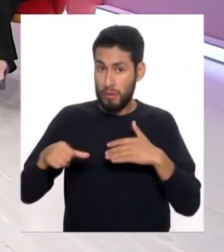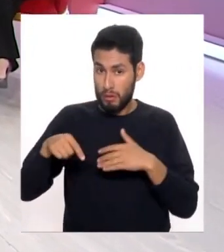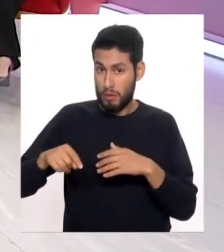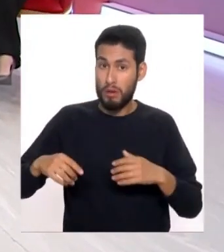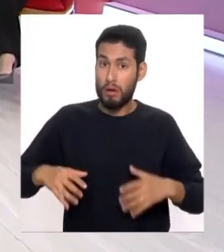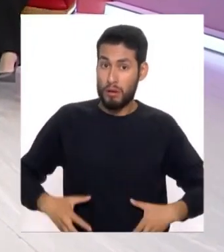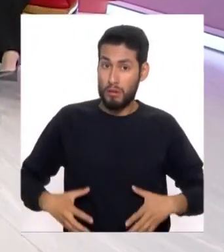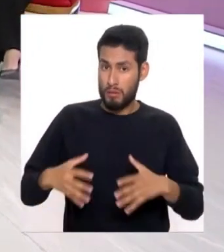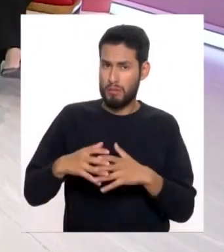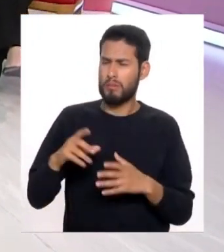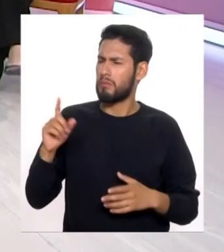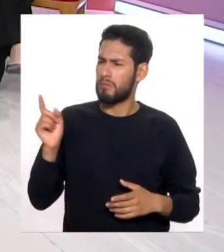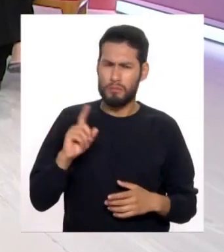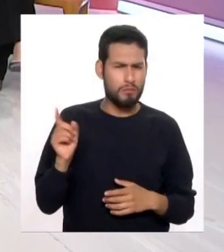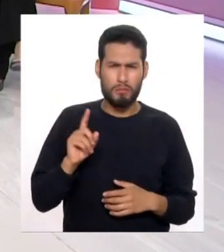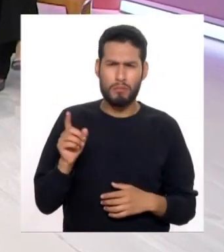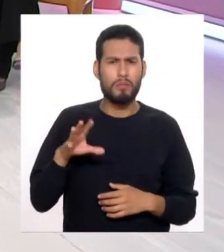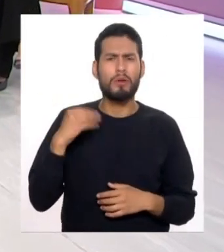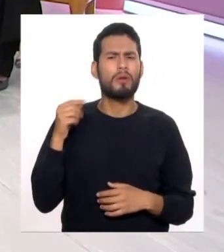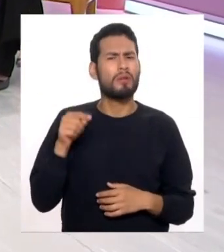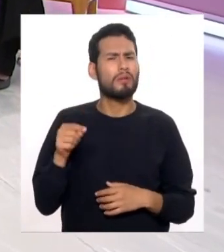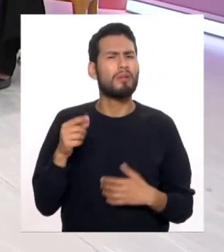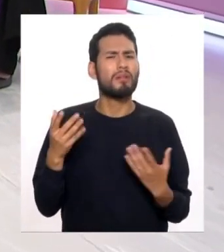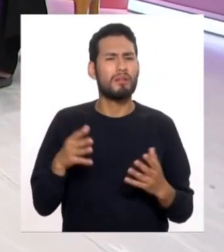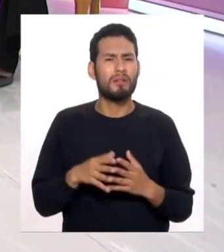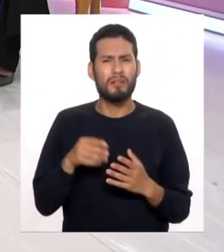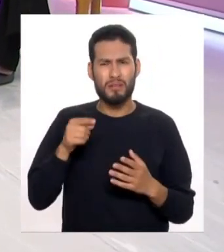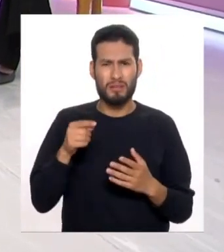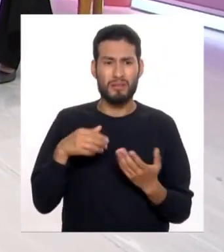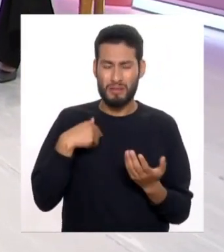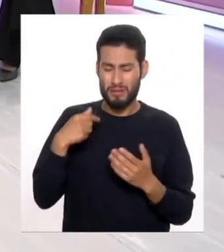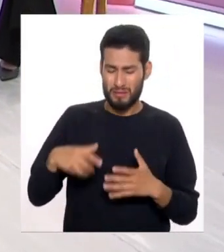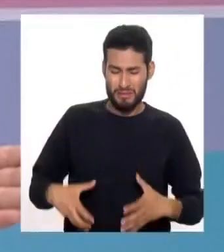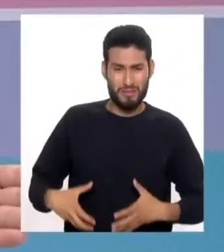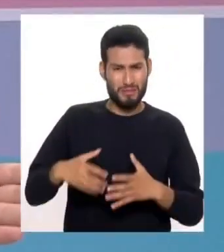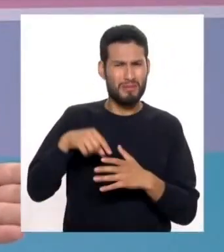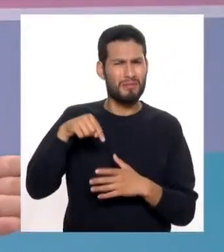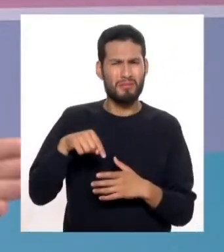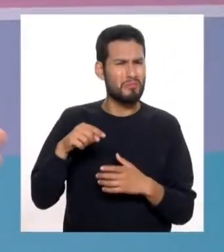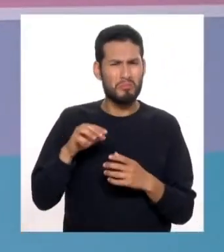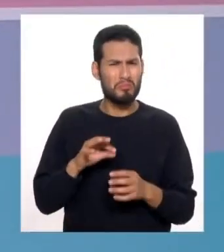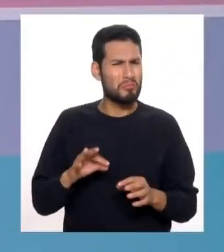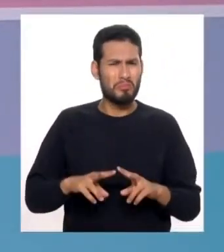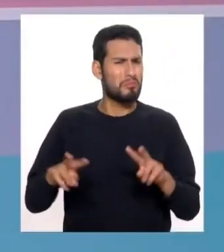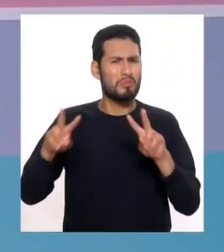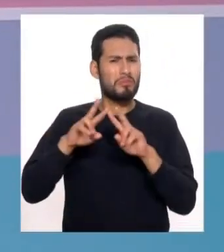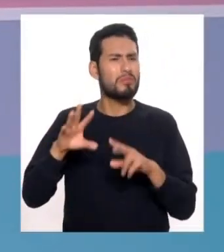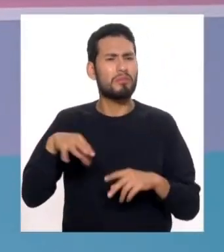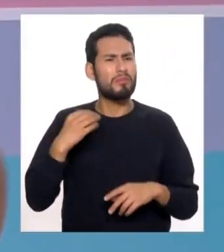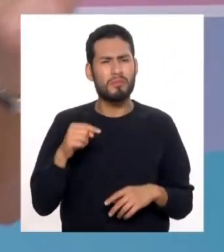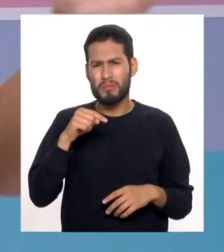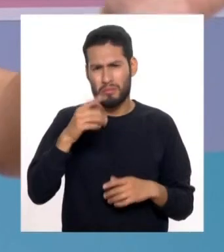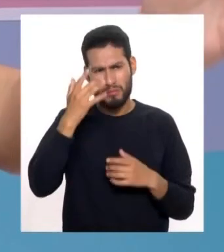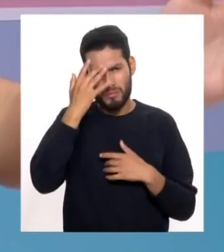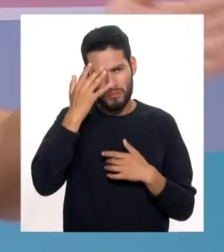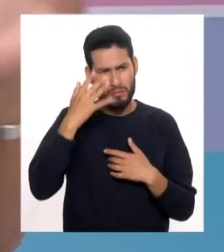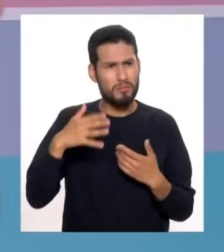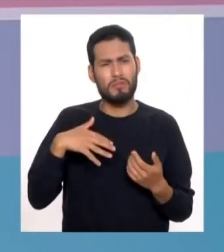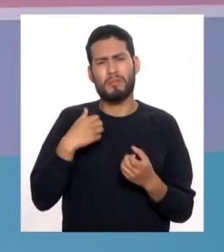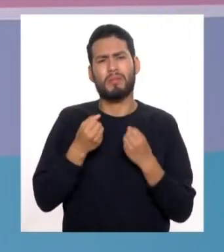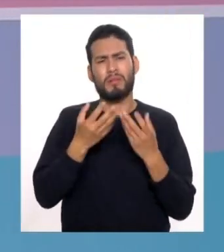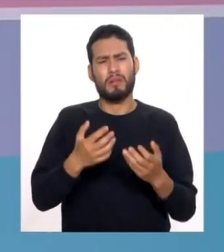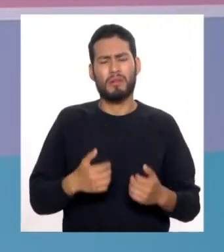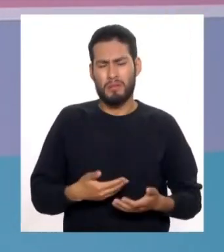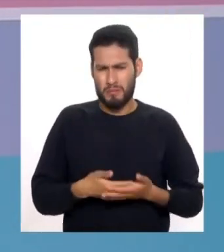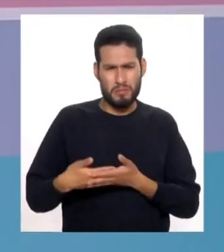útero? La respuesta es no, claro, porque el beneficio que uno ganaría dentro del útero es ninguno, claro, ya que no es una patología que comprometa la